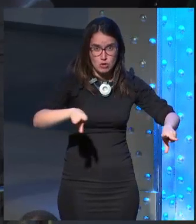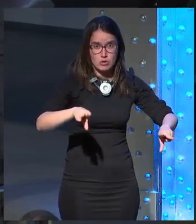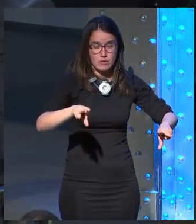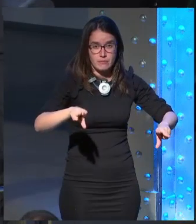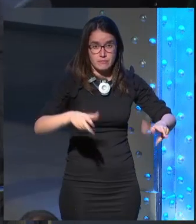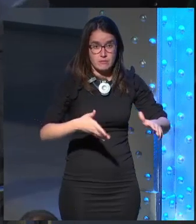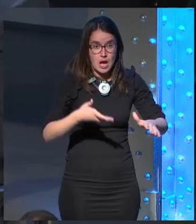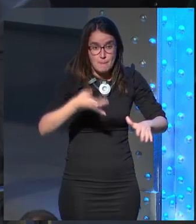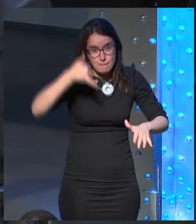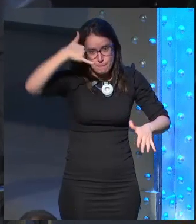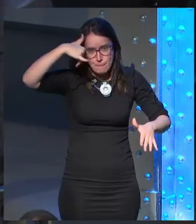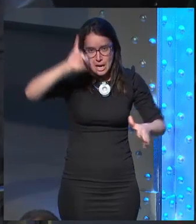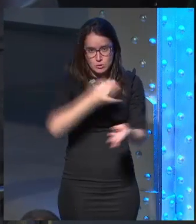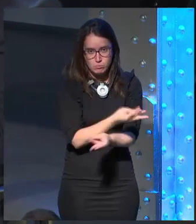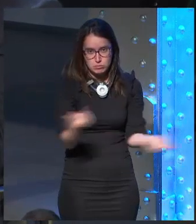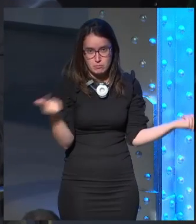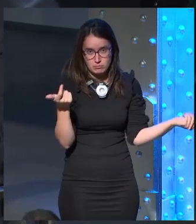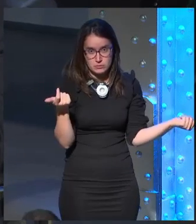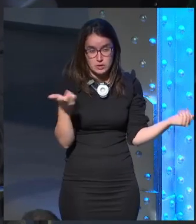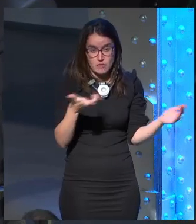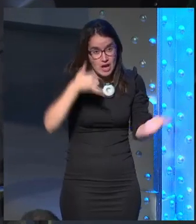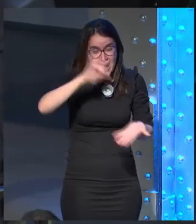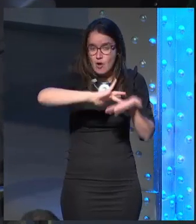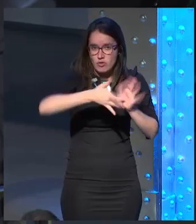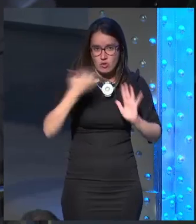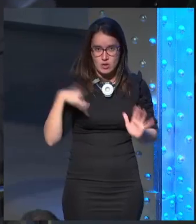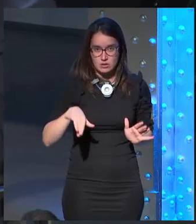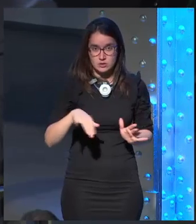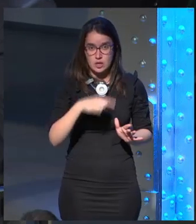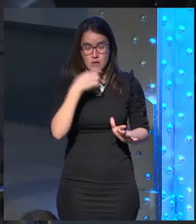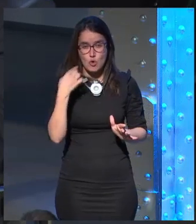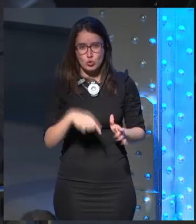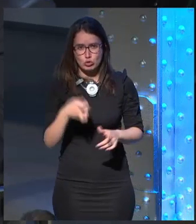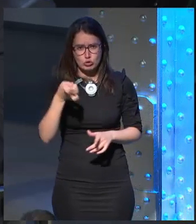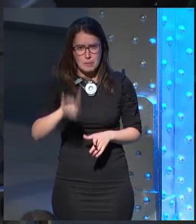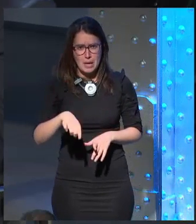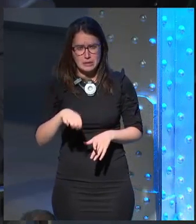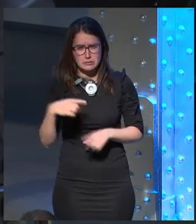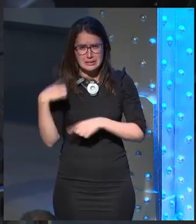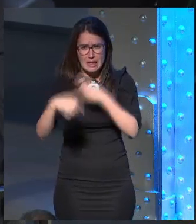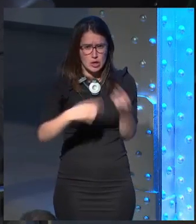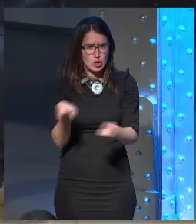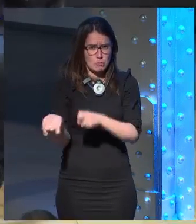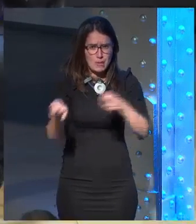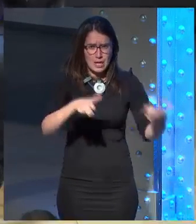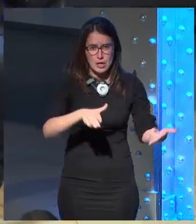ya se ha ido toda su mala suerte. Con eso ya se ha gastado. Y los rusos también tienen tradiciones parecidas, que es parar el autobús